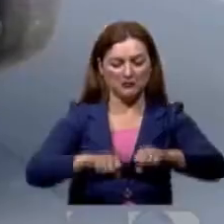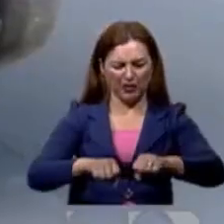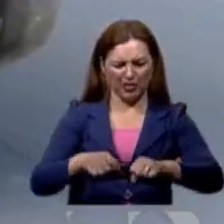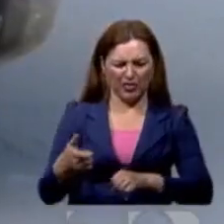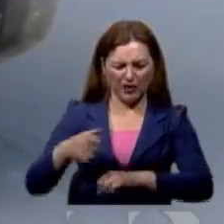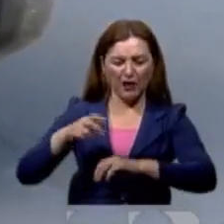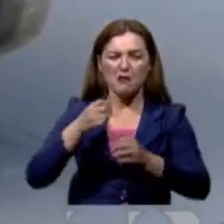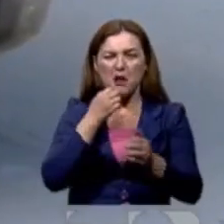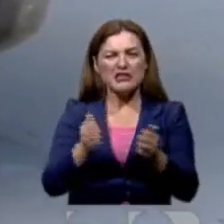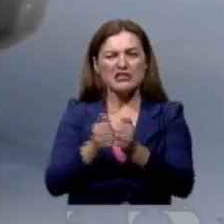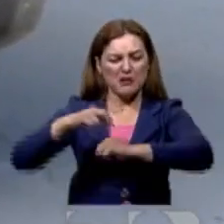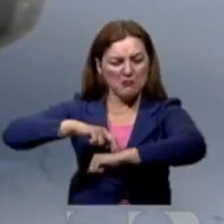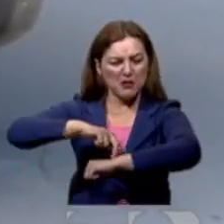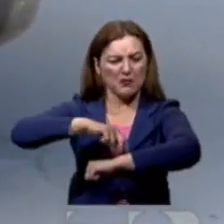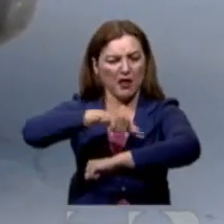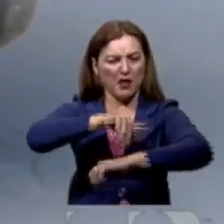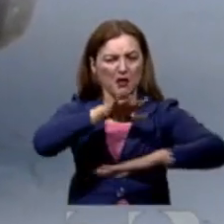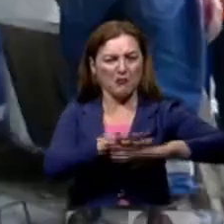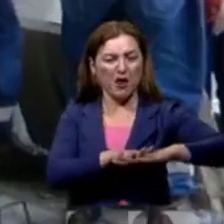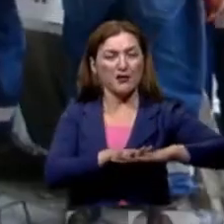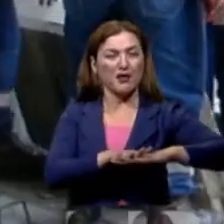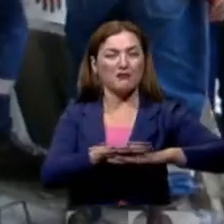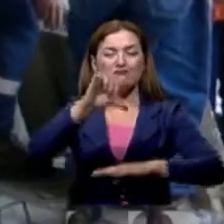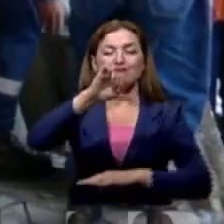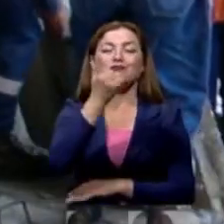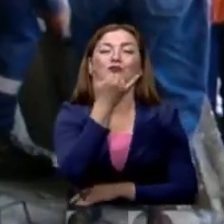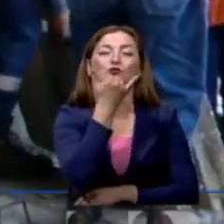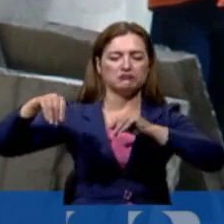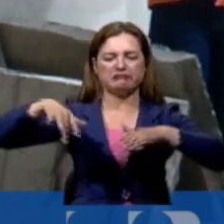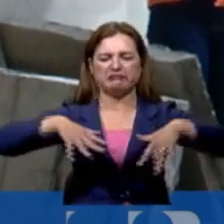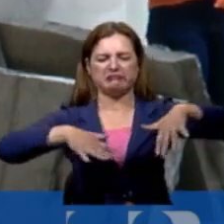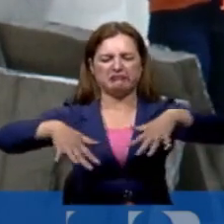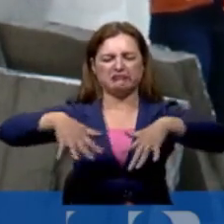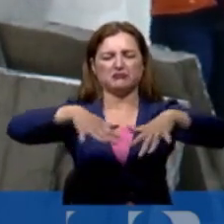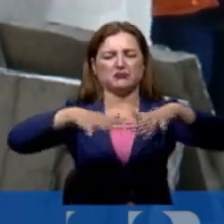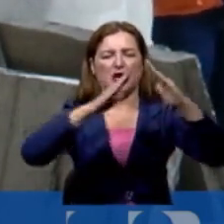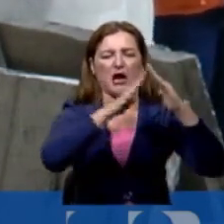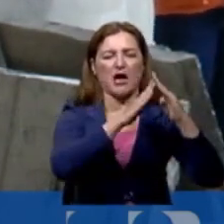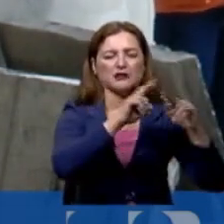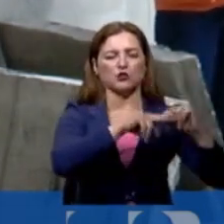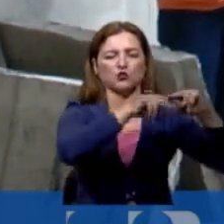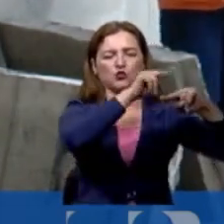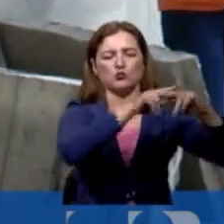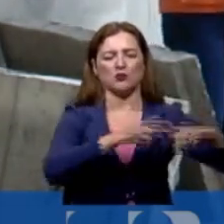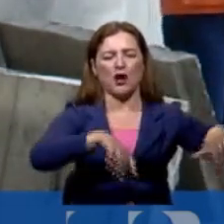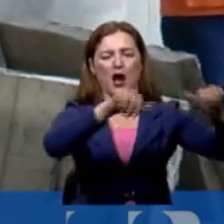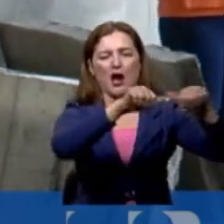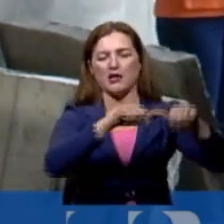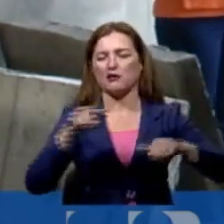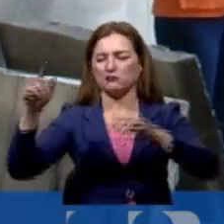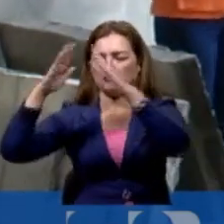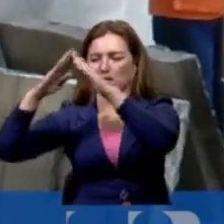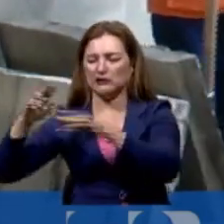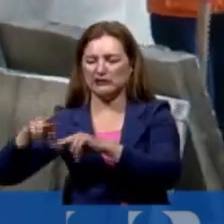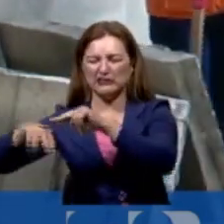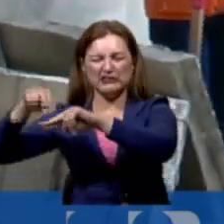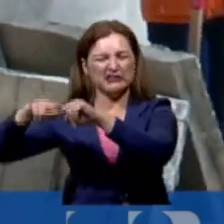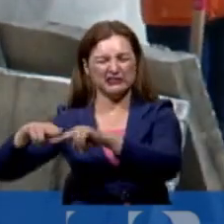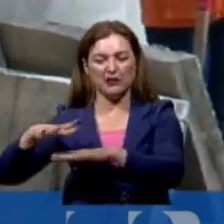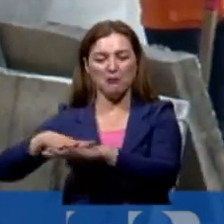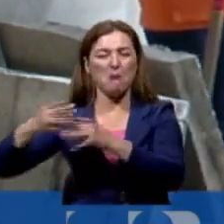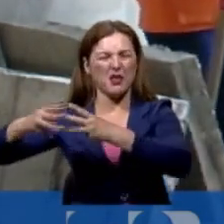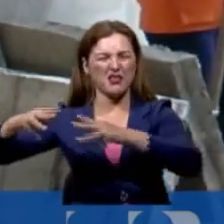mantenga limpio el patio, vea que su alcantarillado esté funcionando bien, porque esa también es una forma de prevenir que no haya inundaciones en su casa.